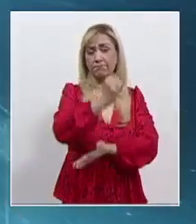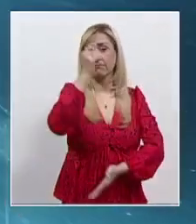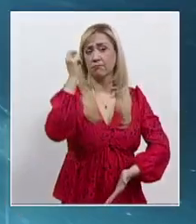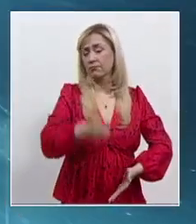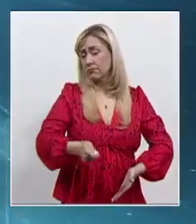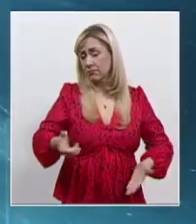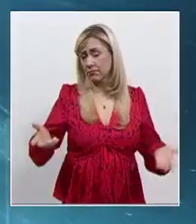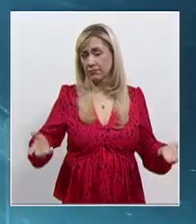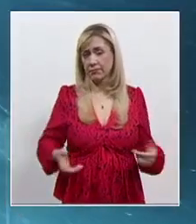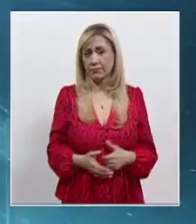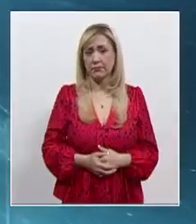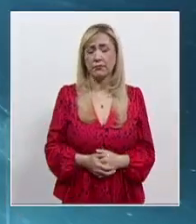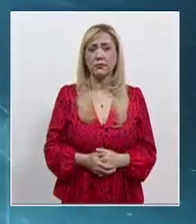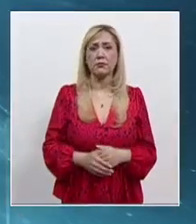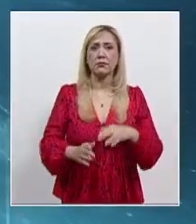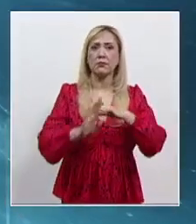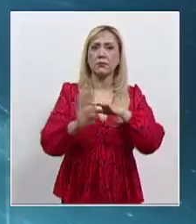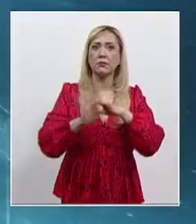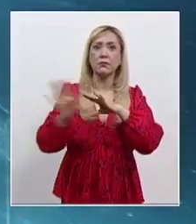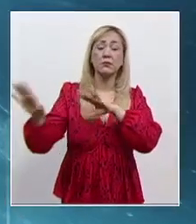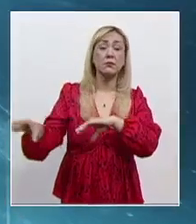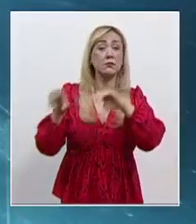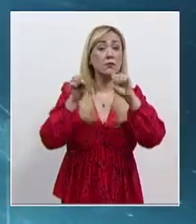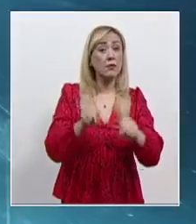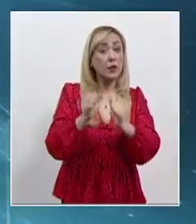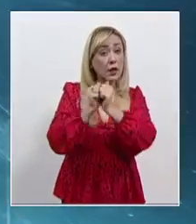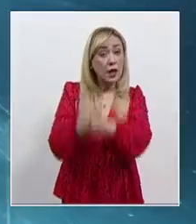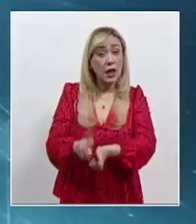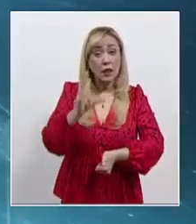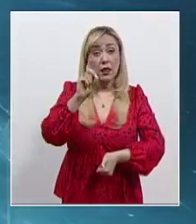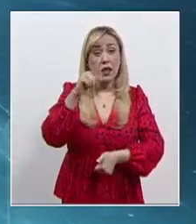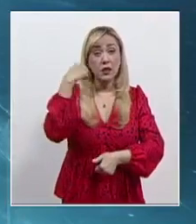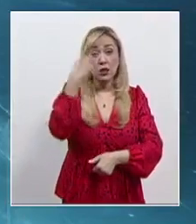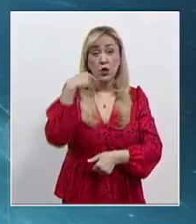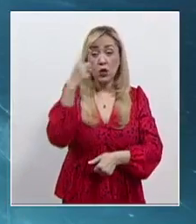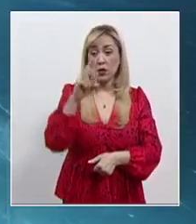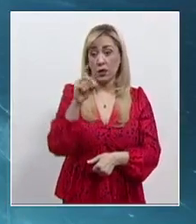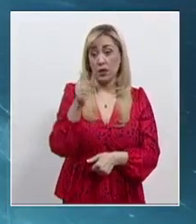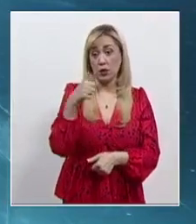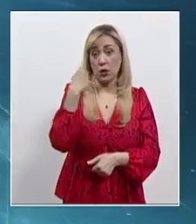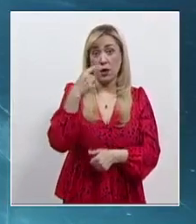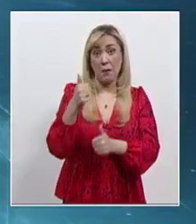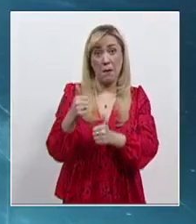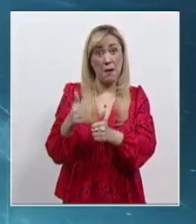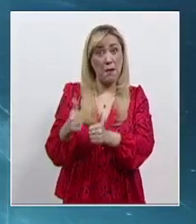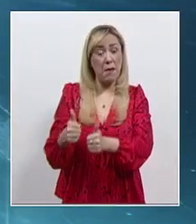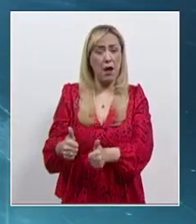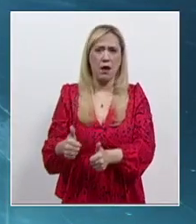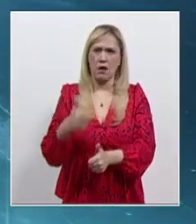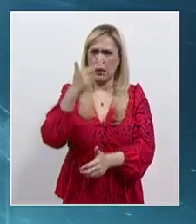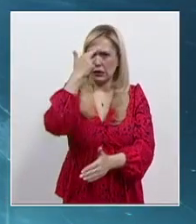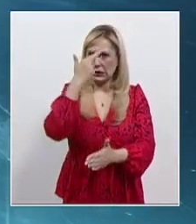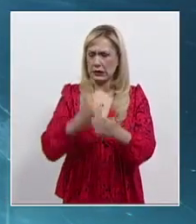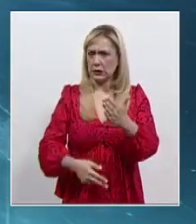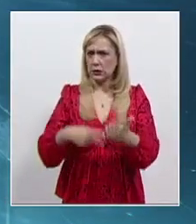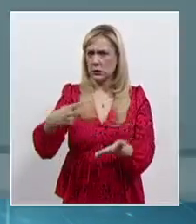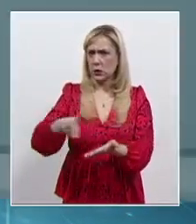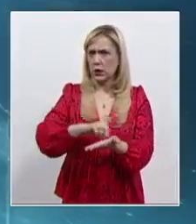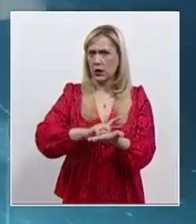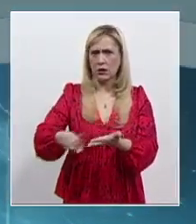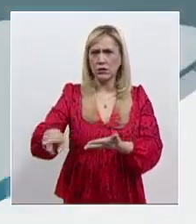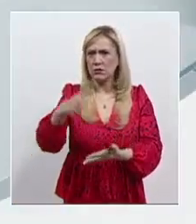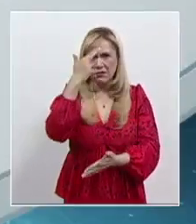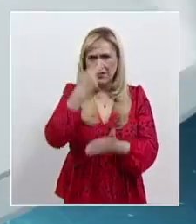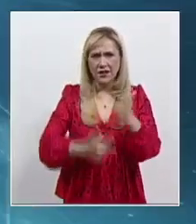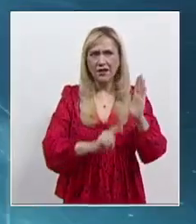La retención de un migrante por más de 36 horas viola su derecho a una jurisdicción efectiva, estableció la primera sala.